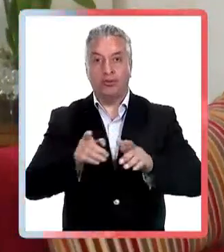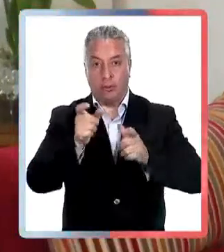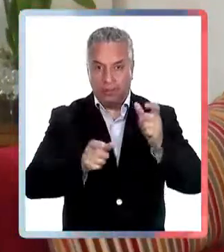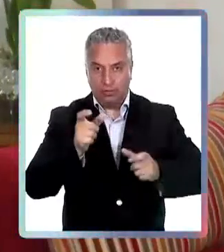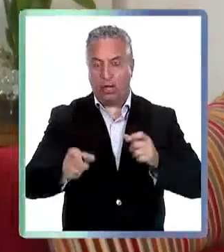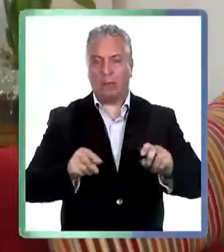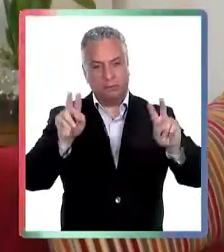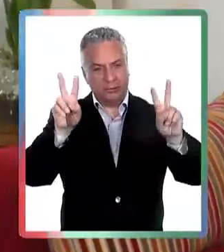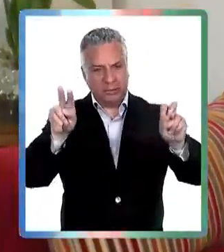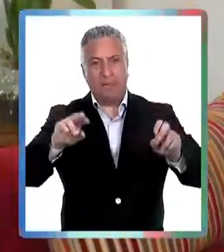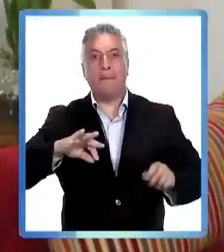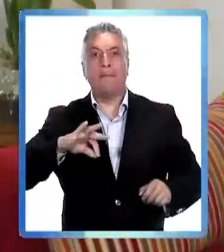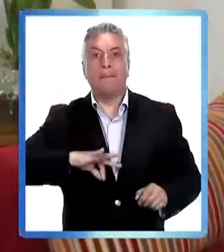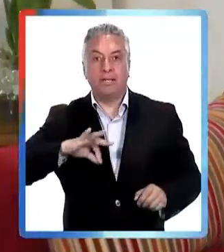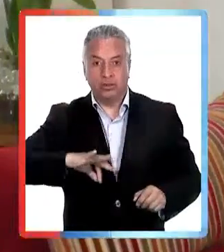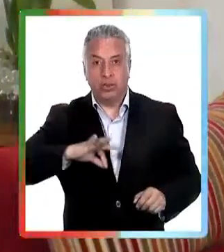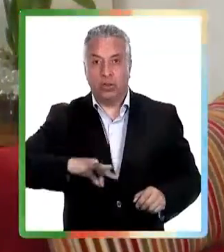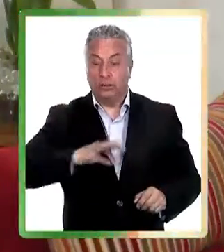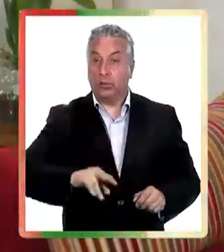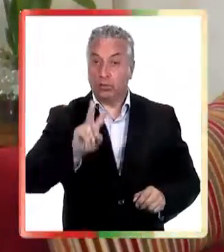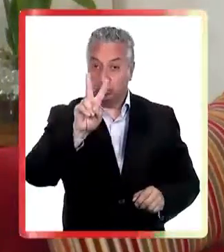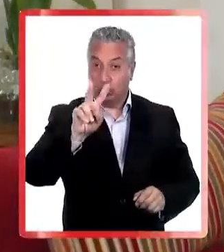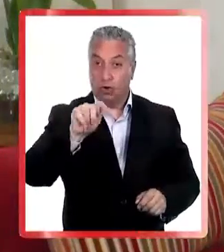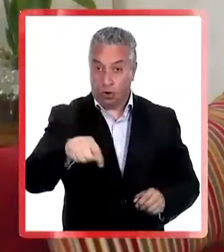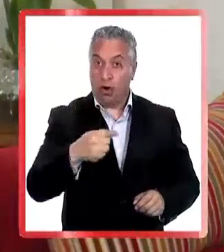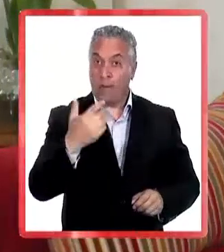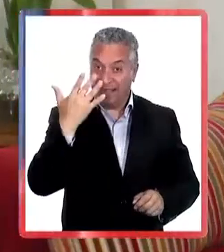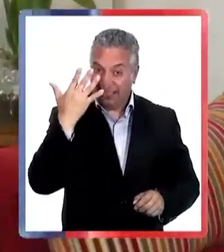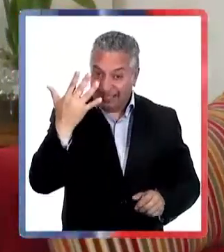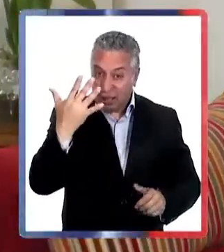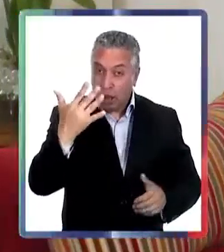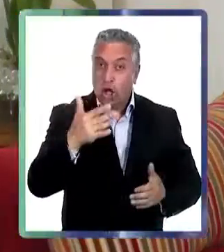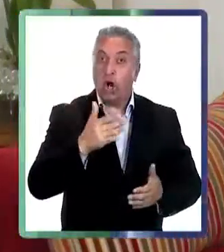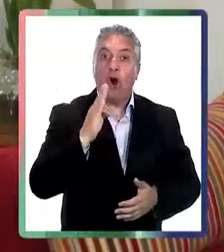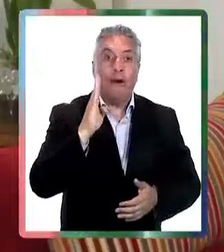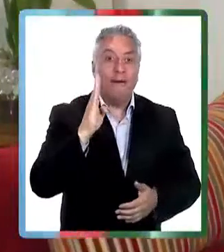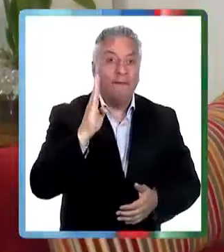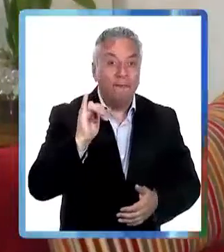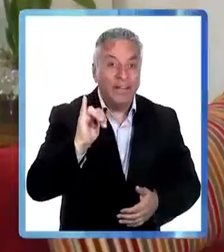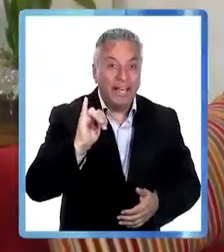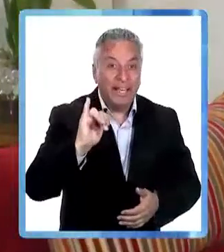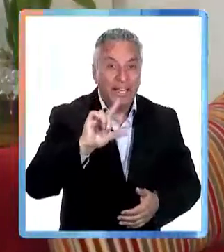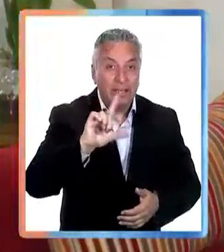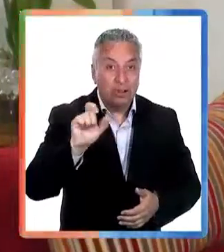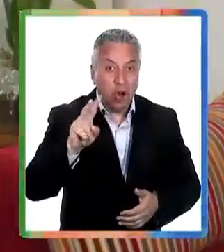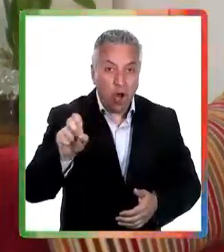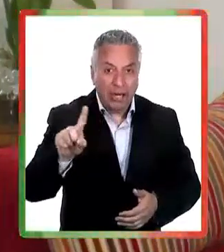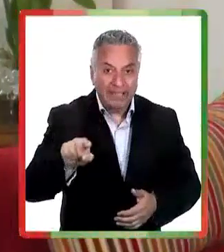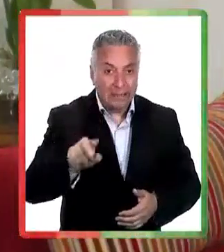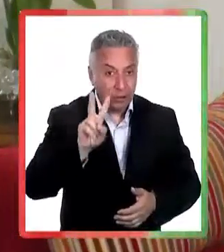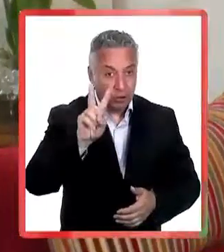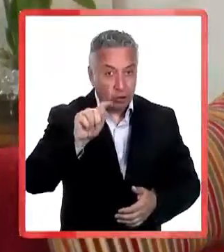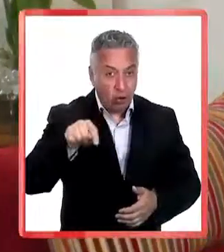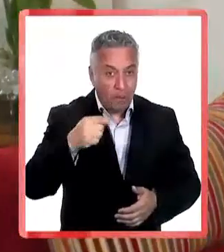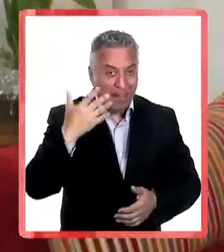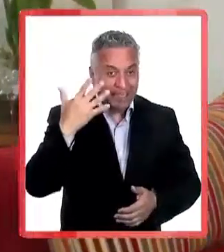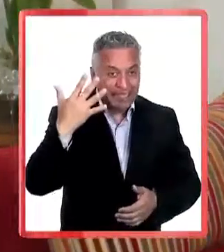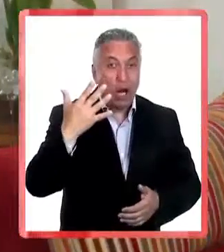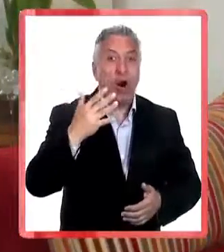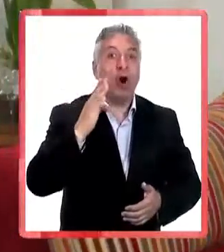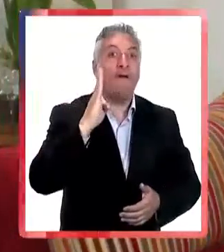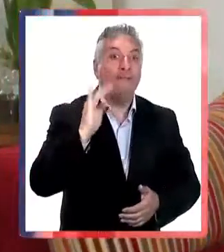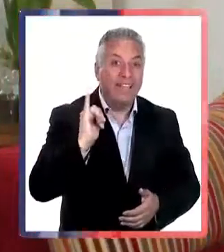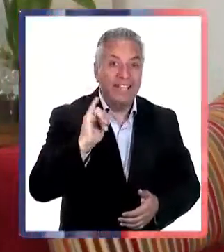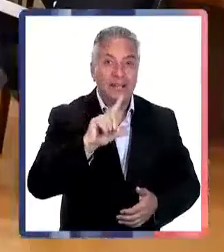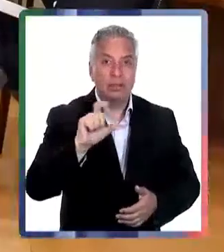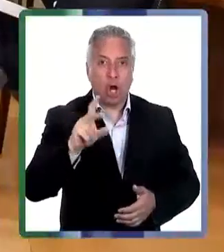y hablamos de pensiones, y hay 2,5 billones de pesos, billones, no millones, billones, miles